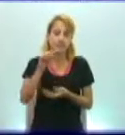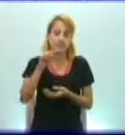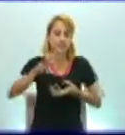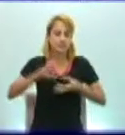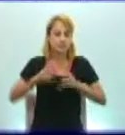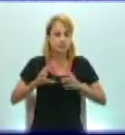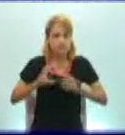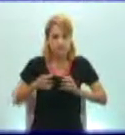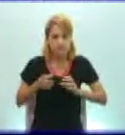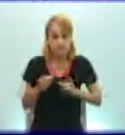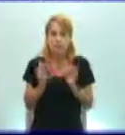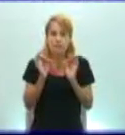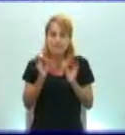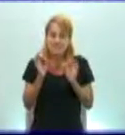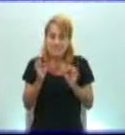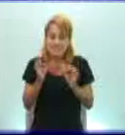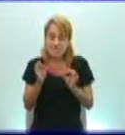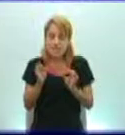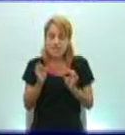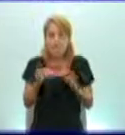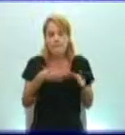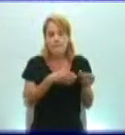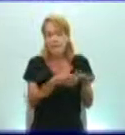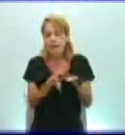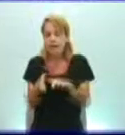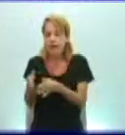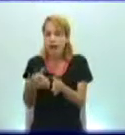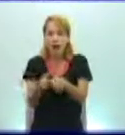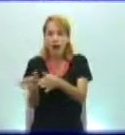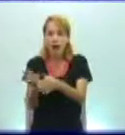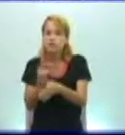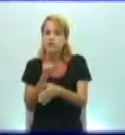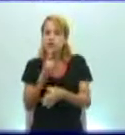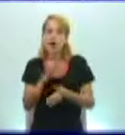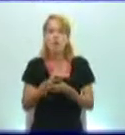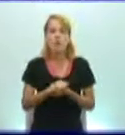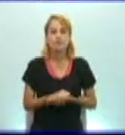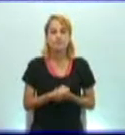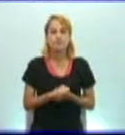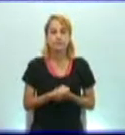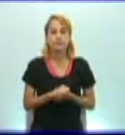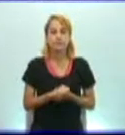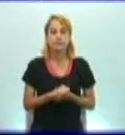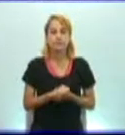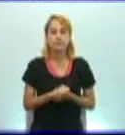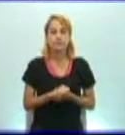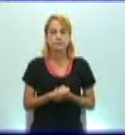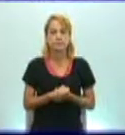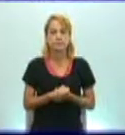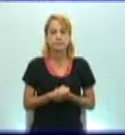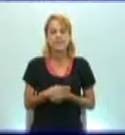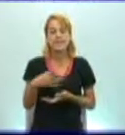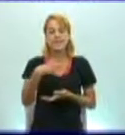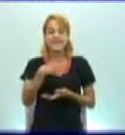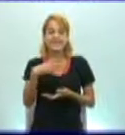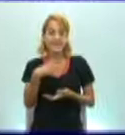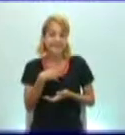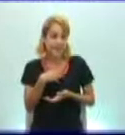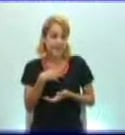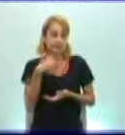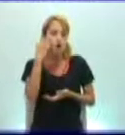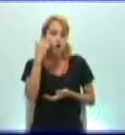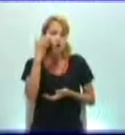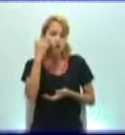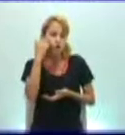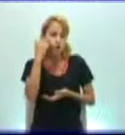formar siempre hacia donde hay más disponibilidad de agua. Y también poseen un color